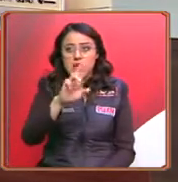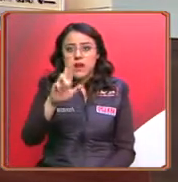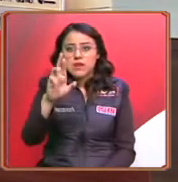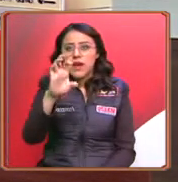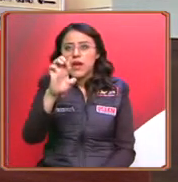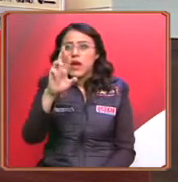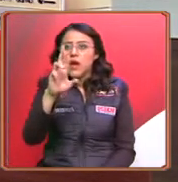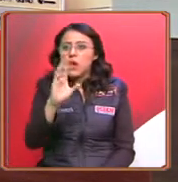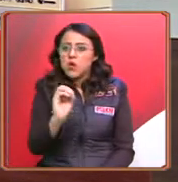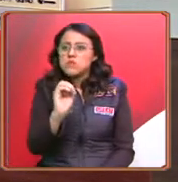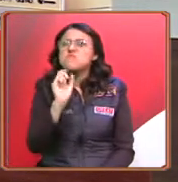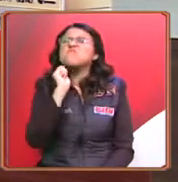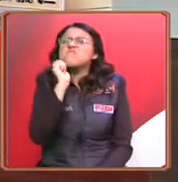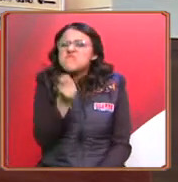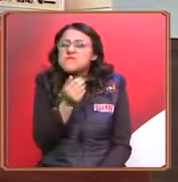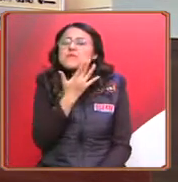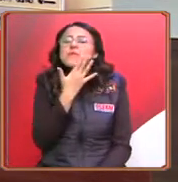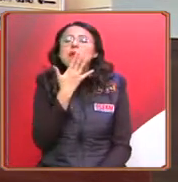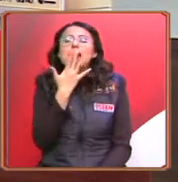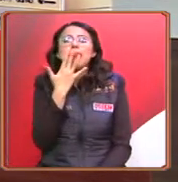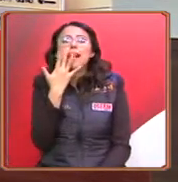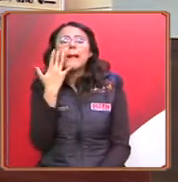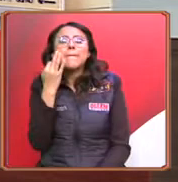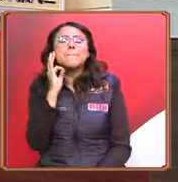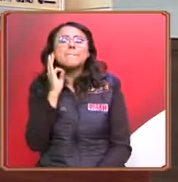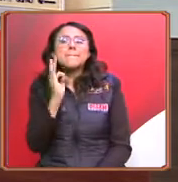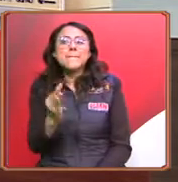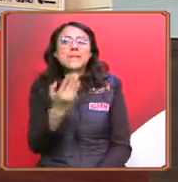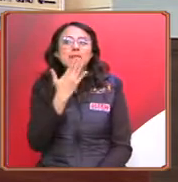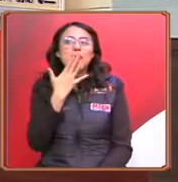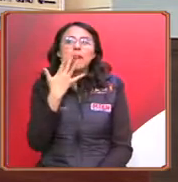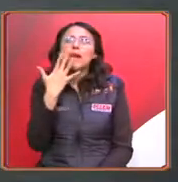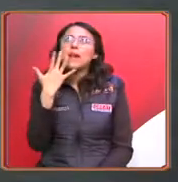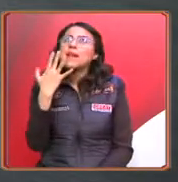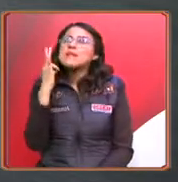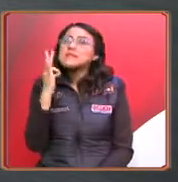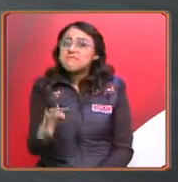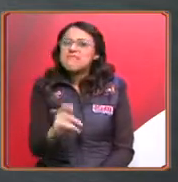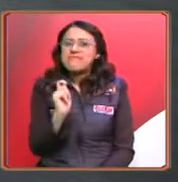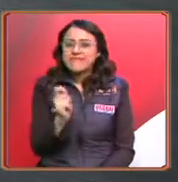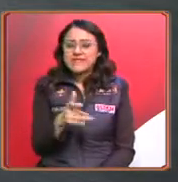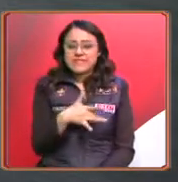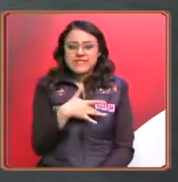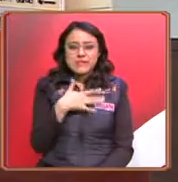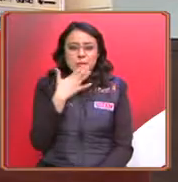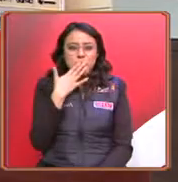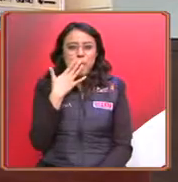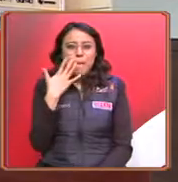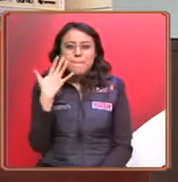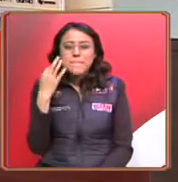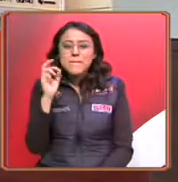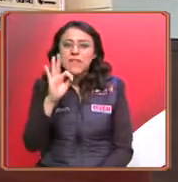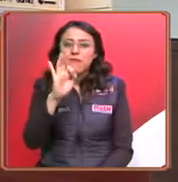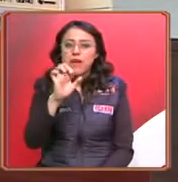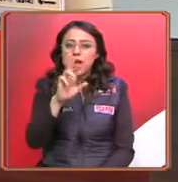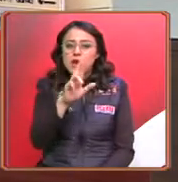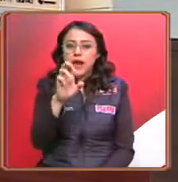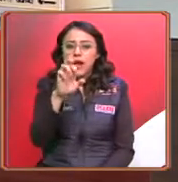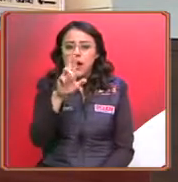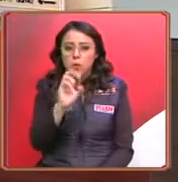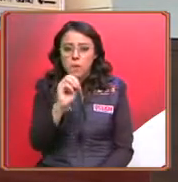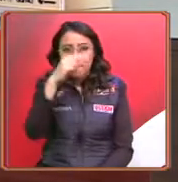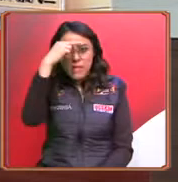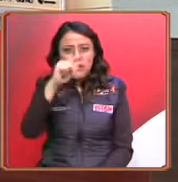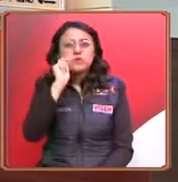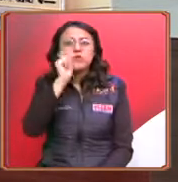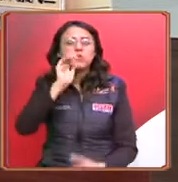nombre, rápidamente, ricos sabores rebotan en tu boca. El paladar hace, ¡ah, qué rico! Ferrero, México.